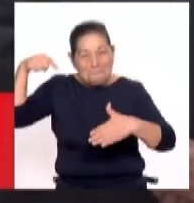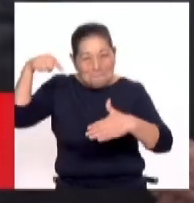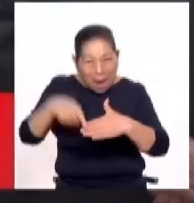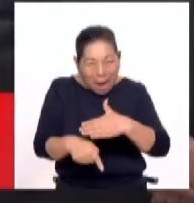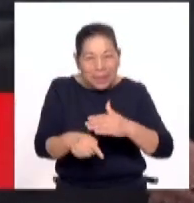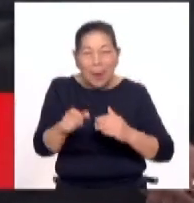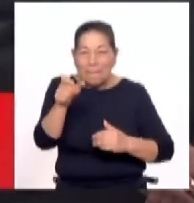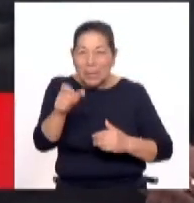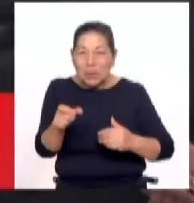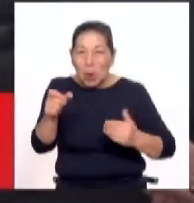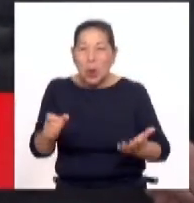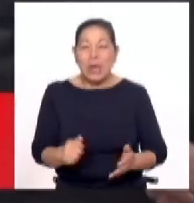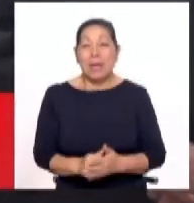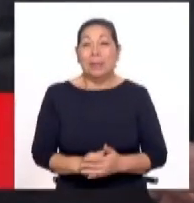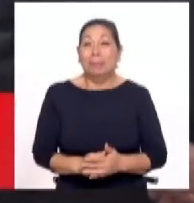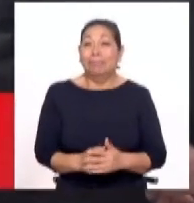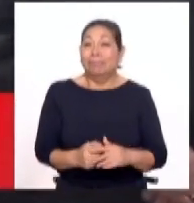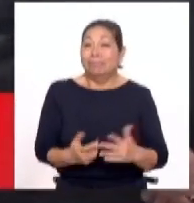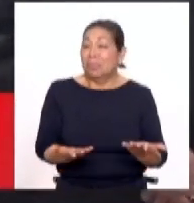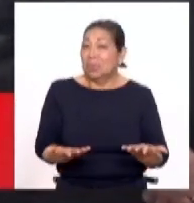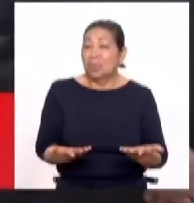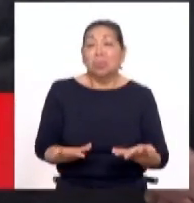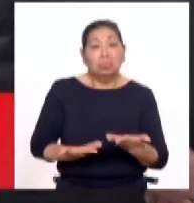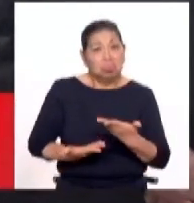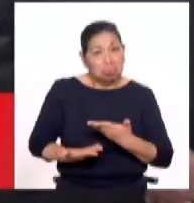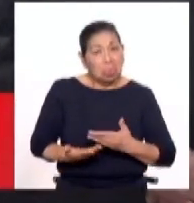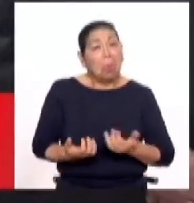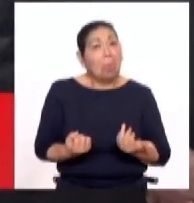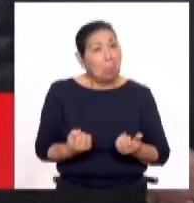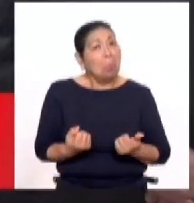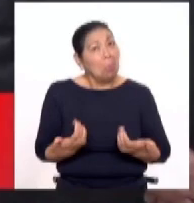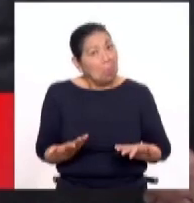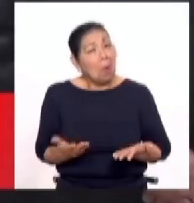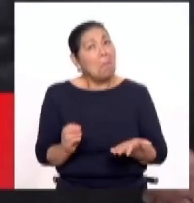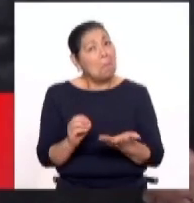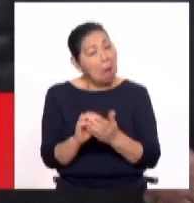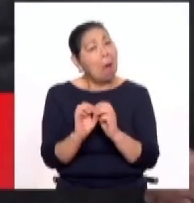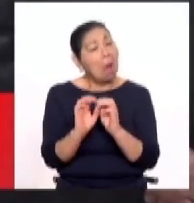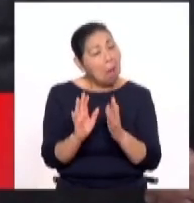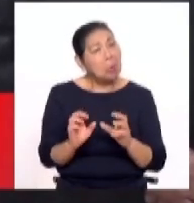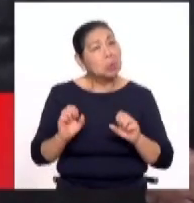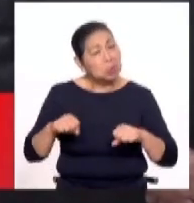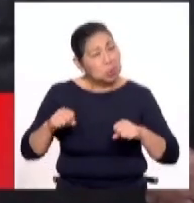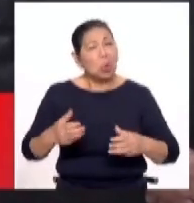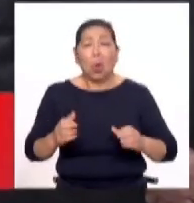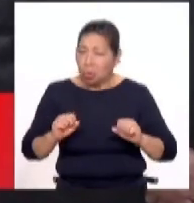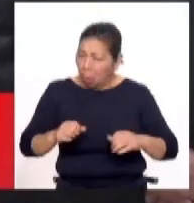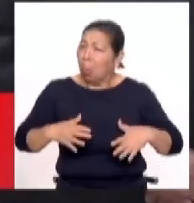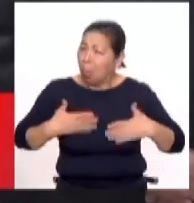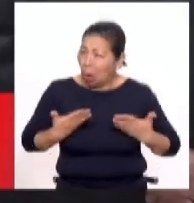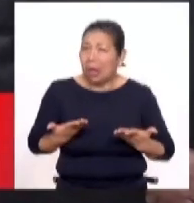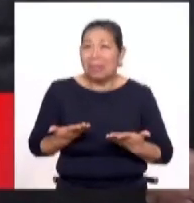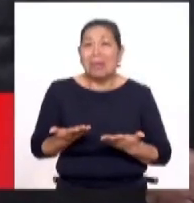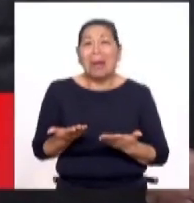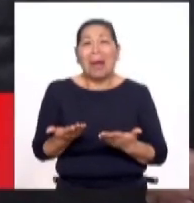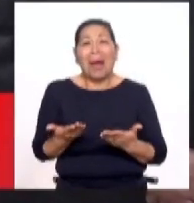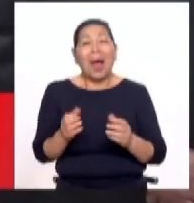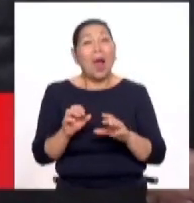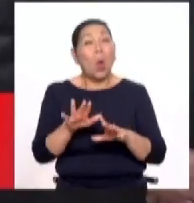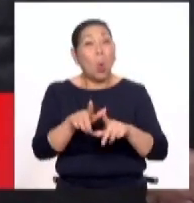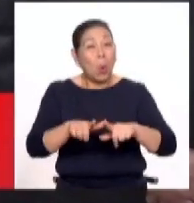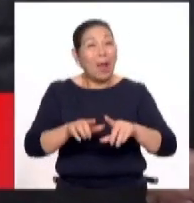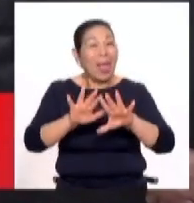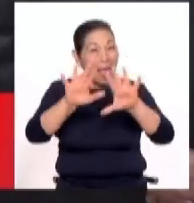homicidios. De manera que esto nos ha dado un entendimiento claro que sí funcionó la estrategia y sigue